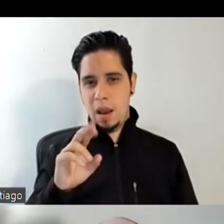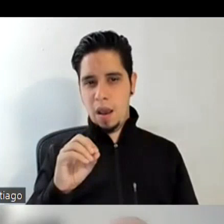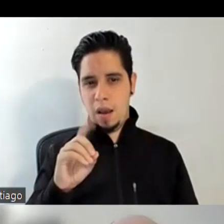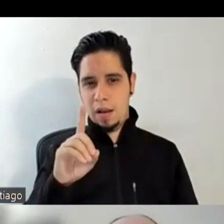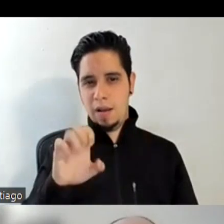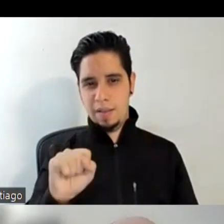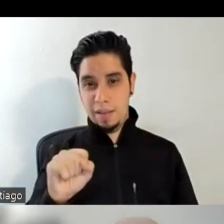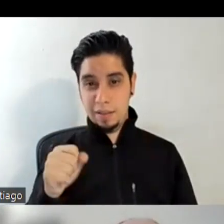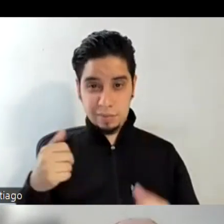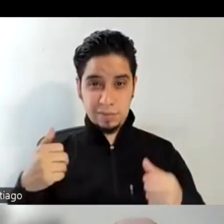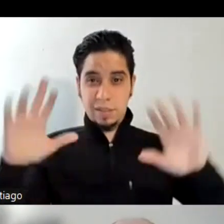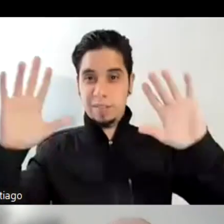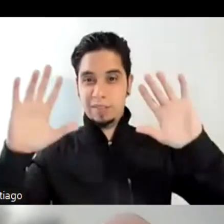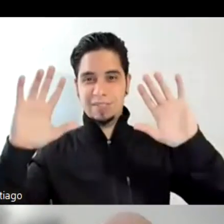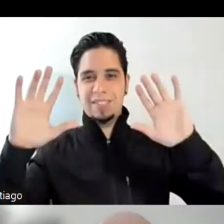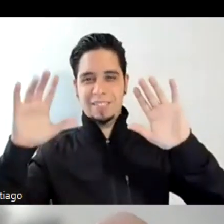Javier?